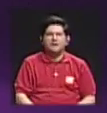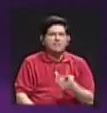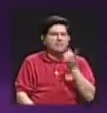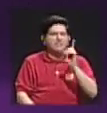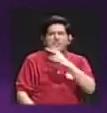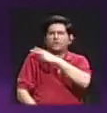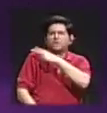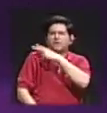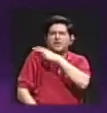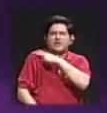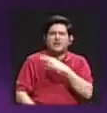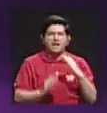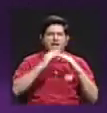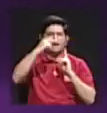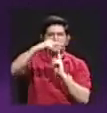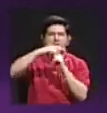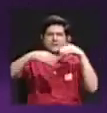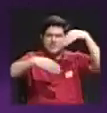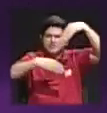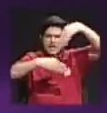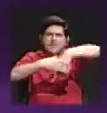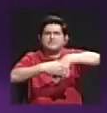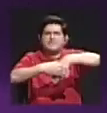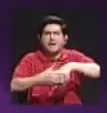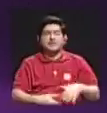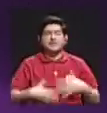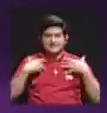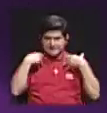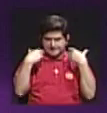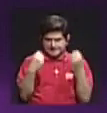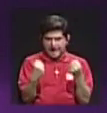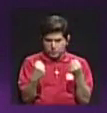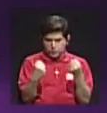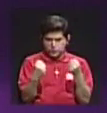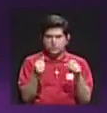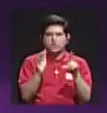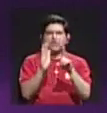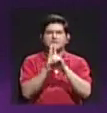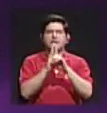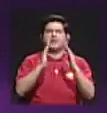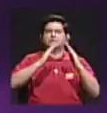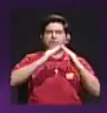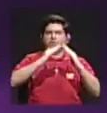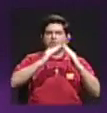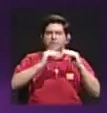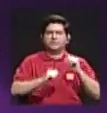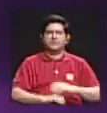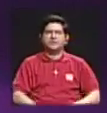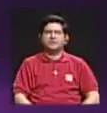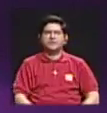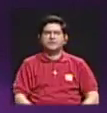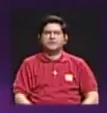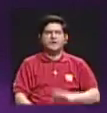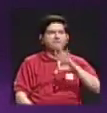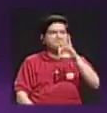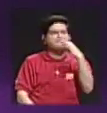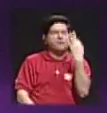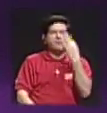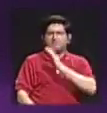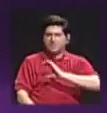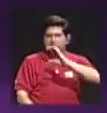la jerarquía eclesiástica ha metido mano. Salud, derechos de convivencia, formas